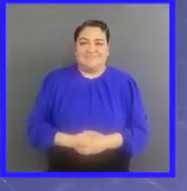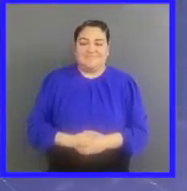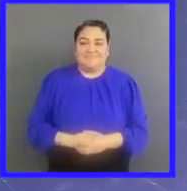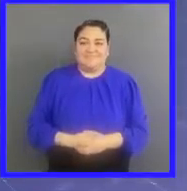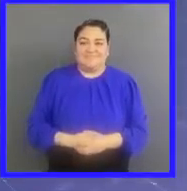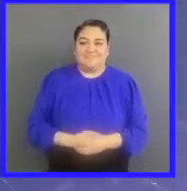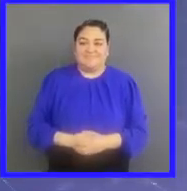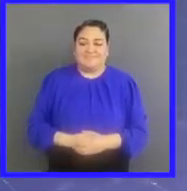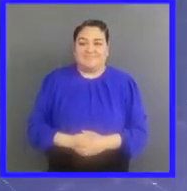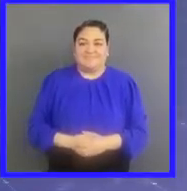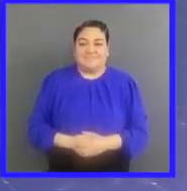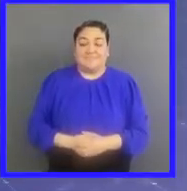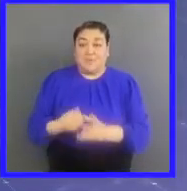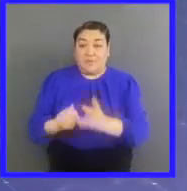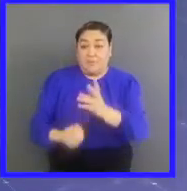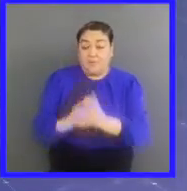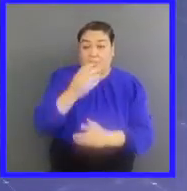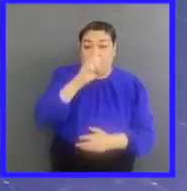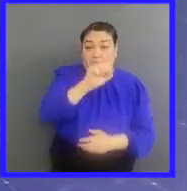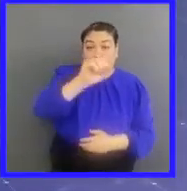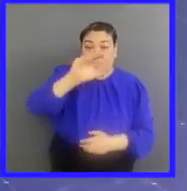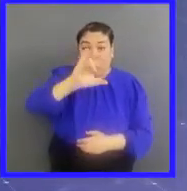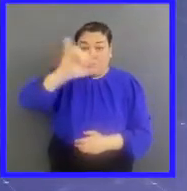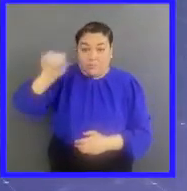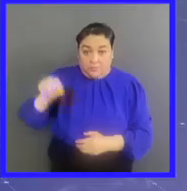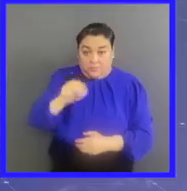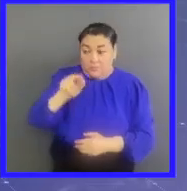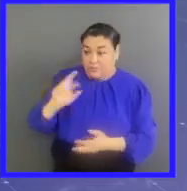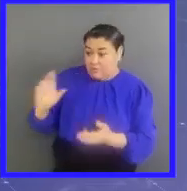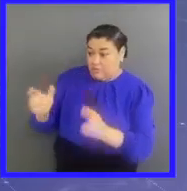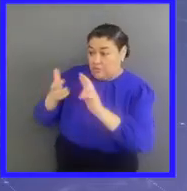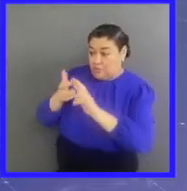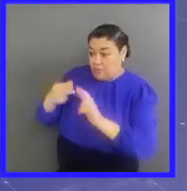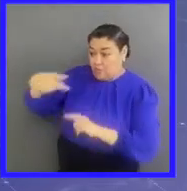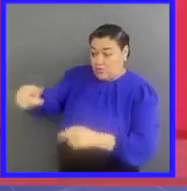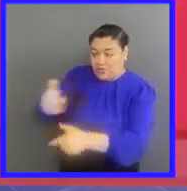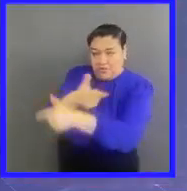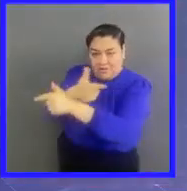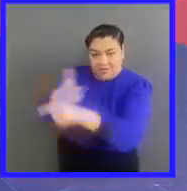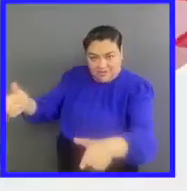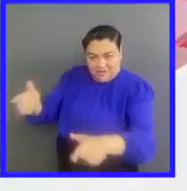La nueva Suprema Corte protegió el derecho a la libertad religiosa de las personas.